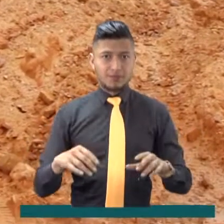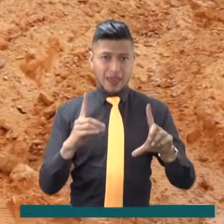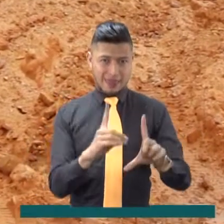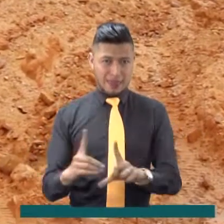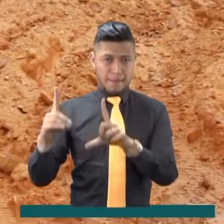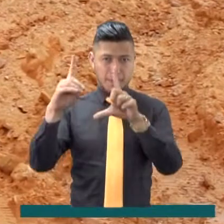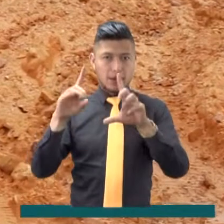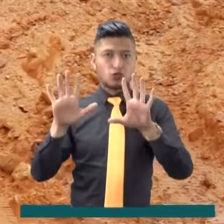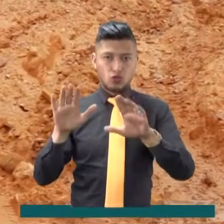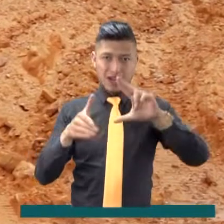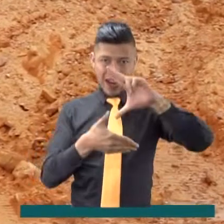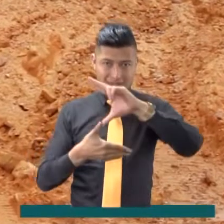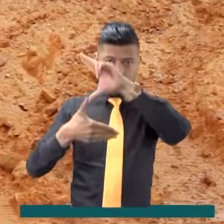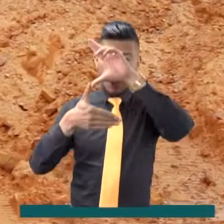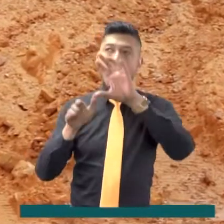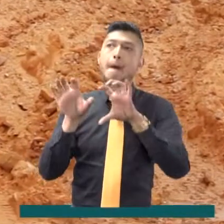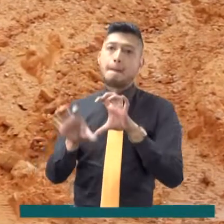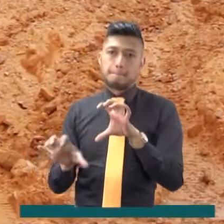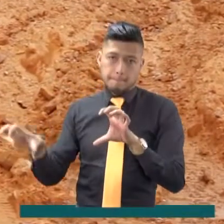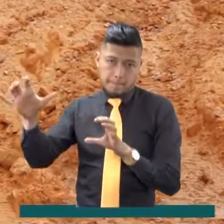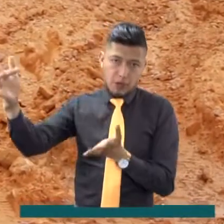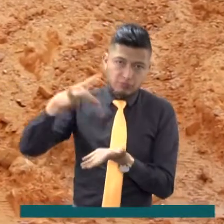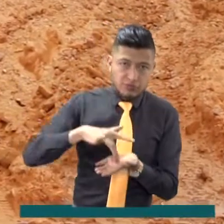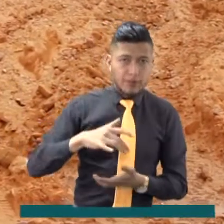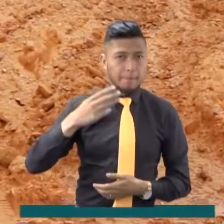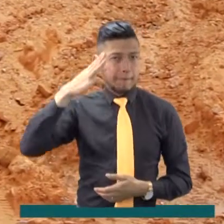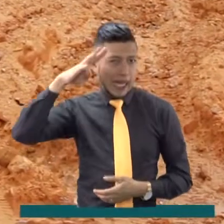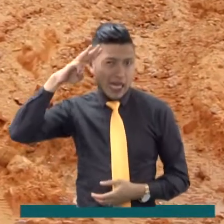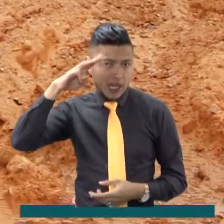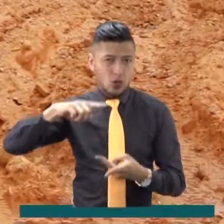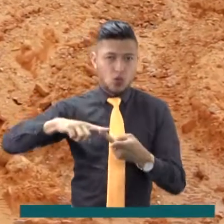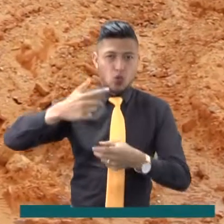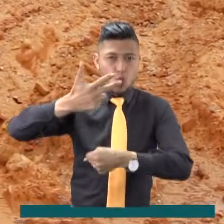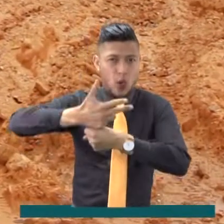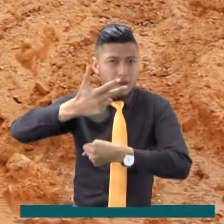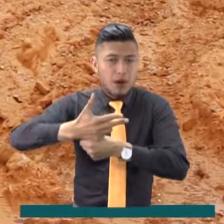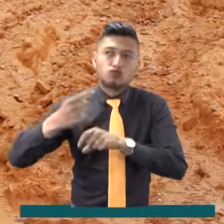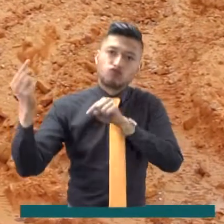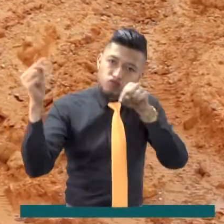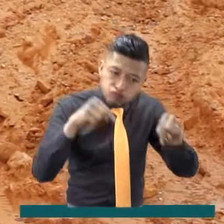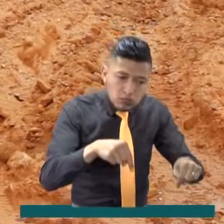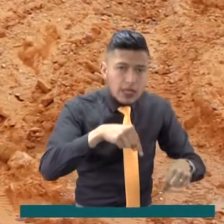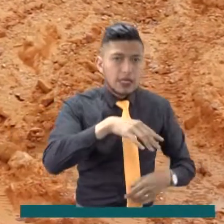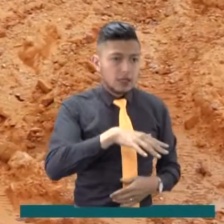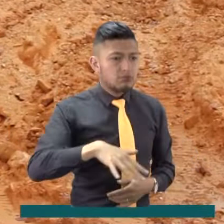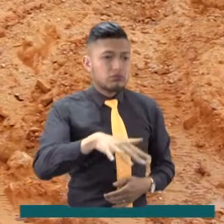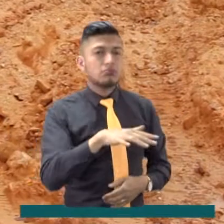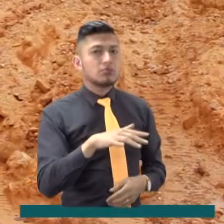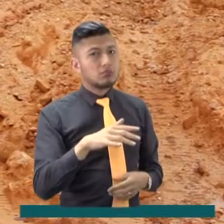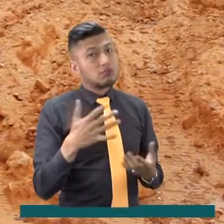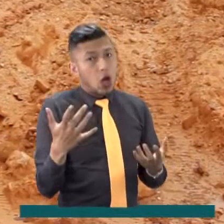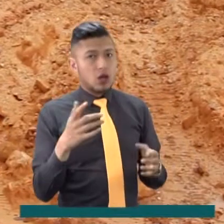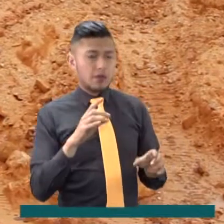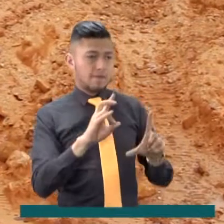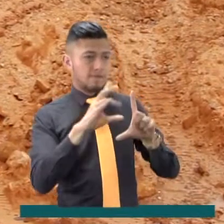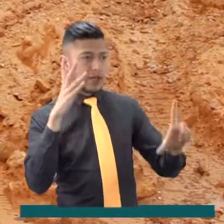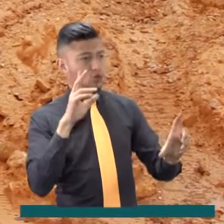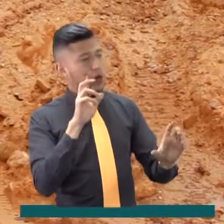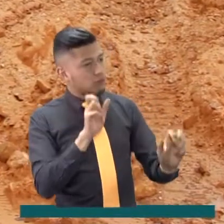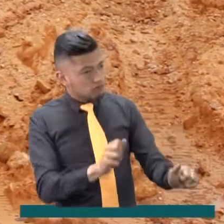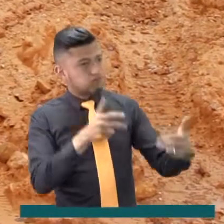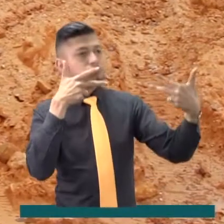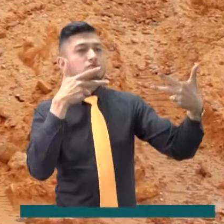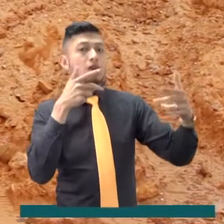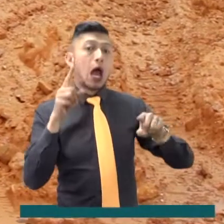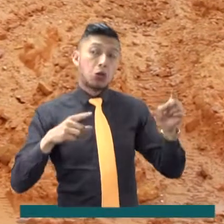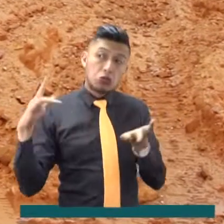Latinoamérica en el cual tenemos participantes de otros países, México, Guatemala, que también nos están haciendo las clases virtuales y los que puedan